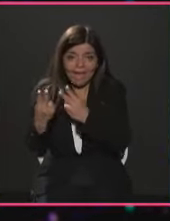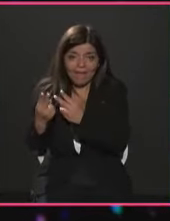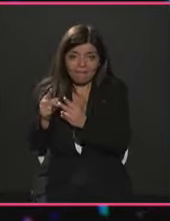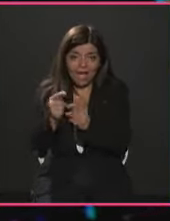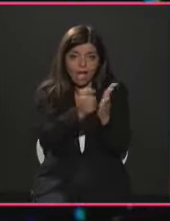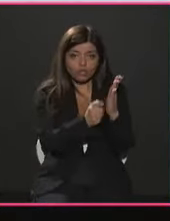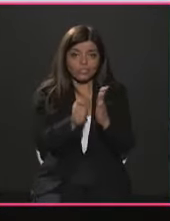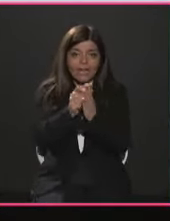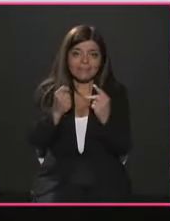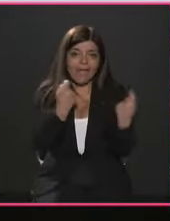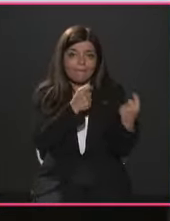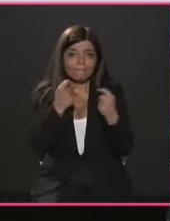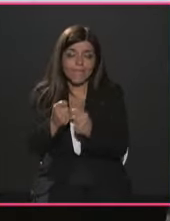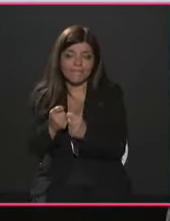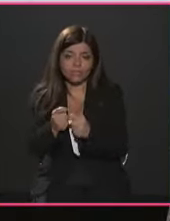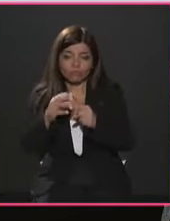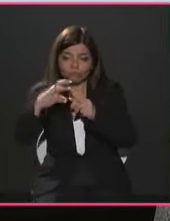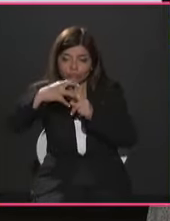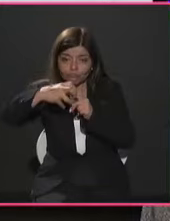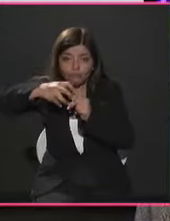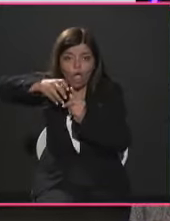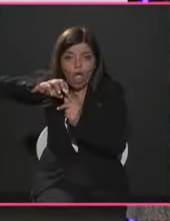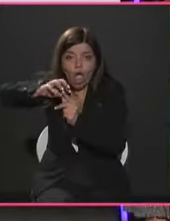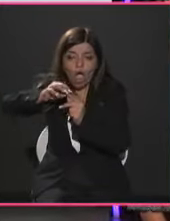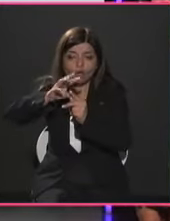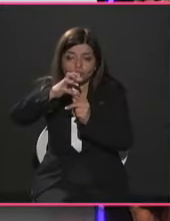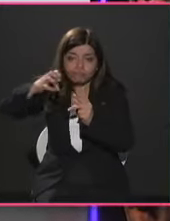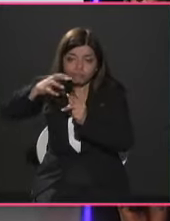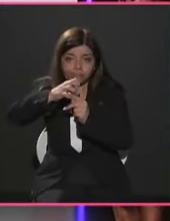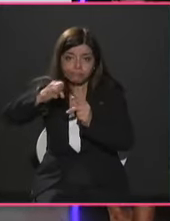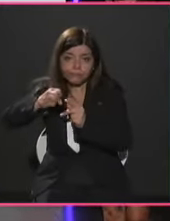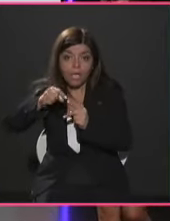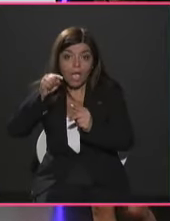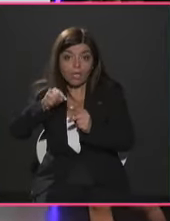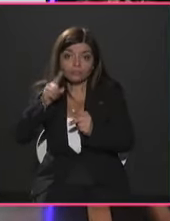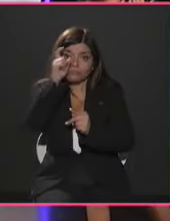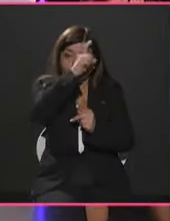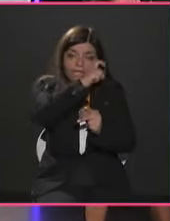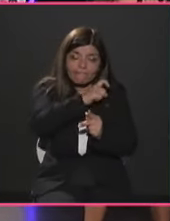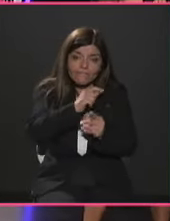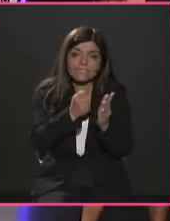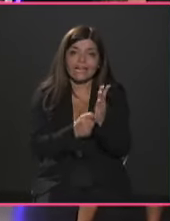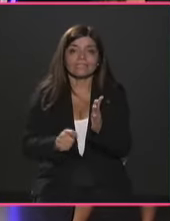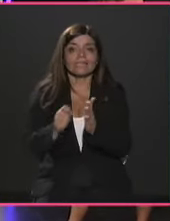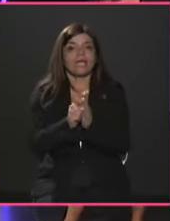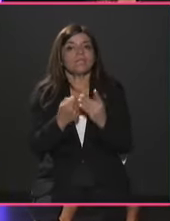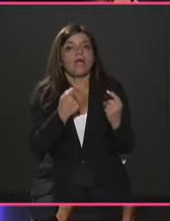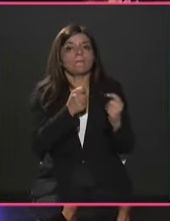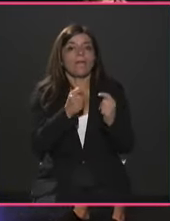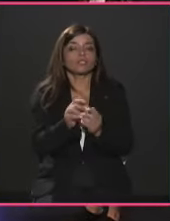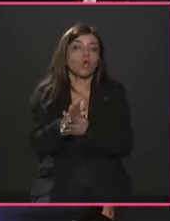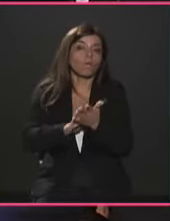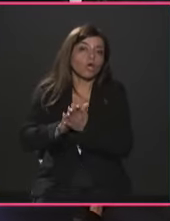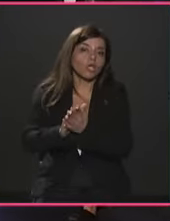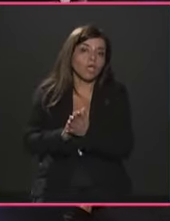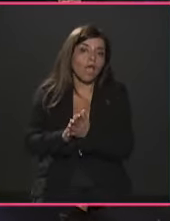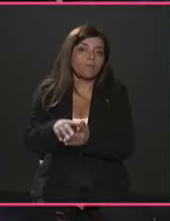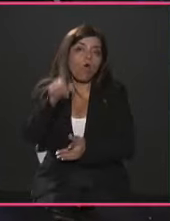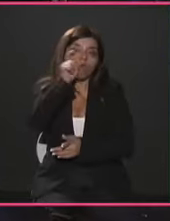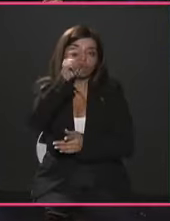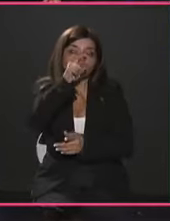tratamientos antifungicos esto es muy crítico para el tratamiento de la especie de pelig extinción como el